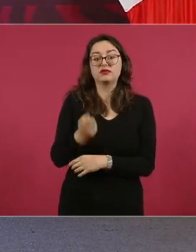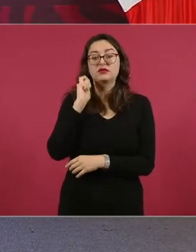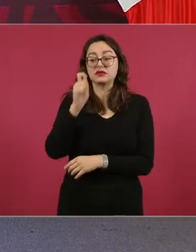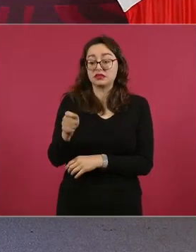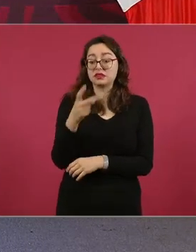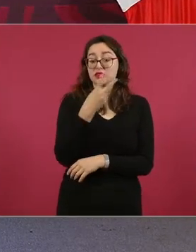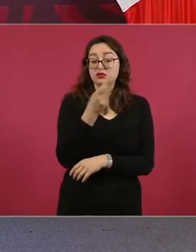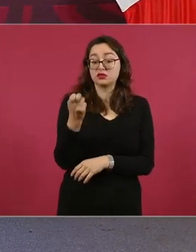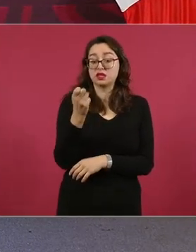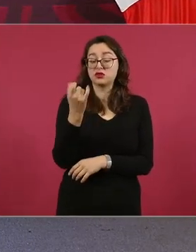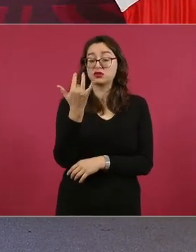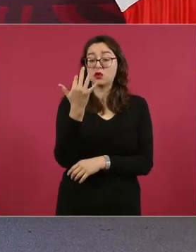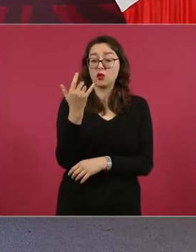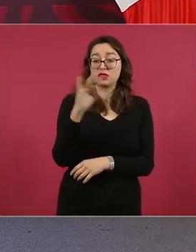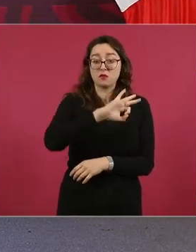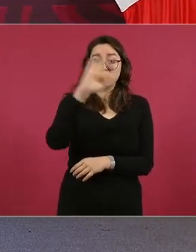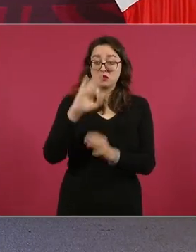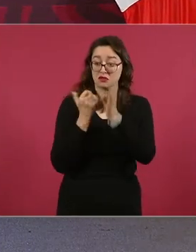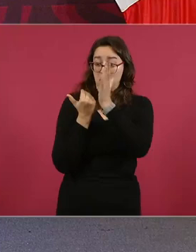250% más.